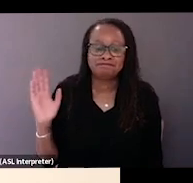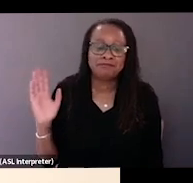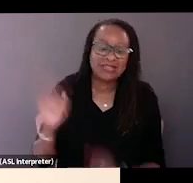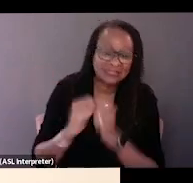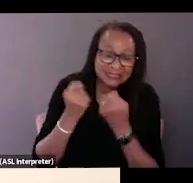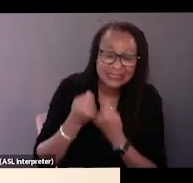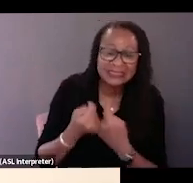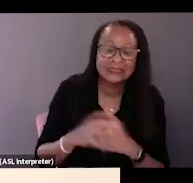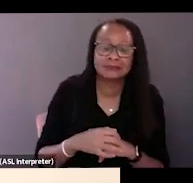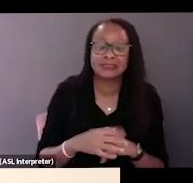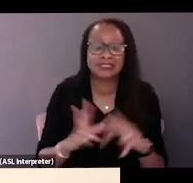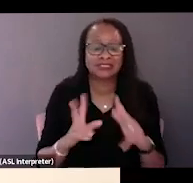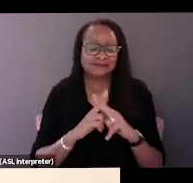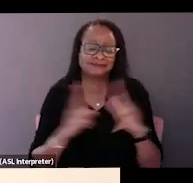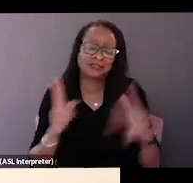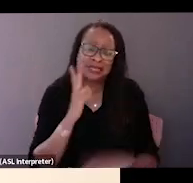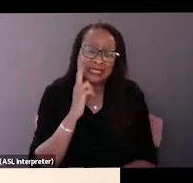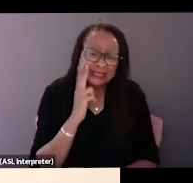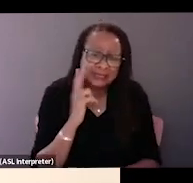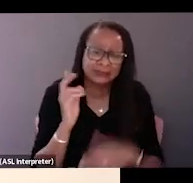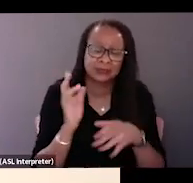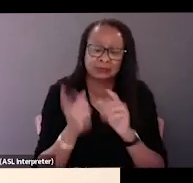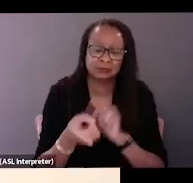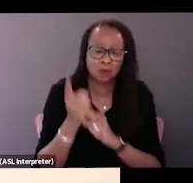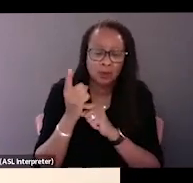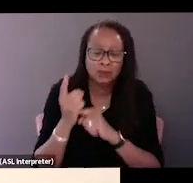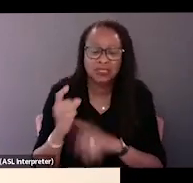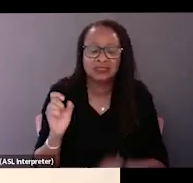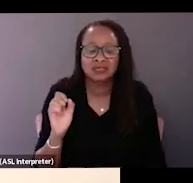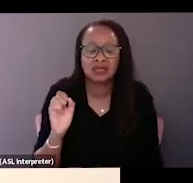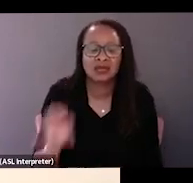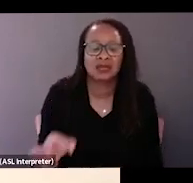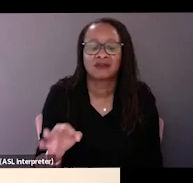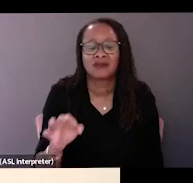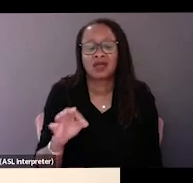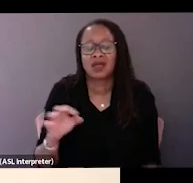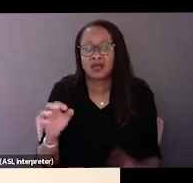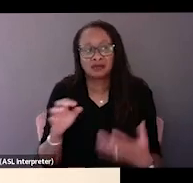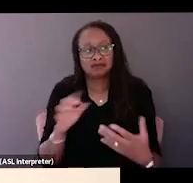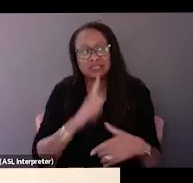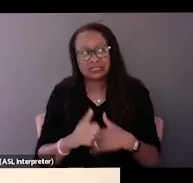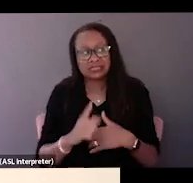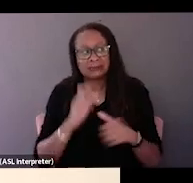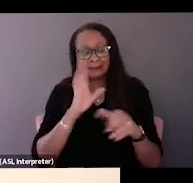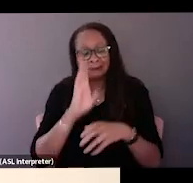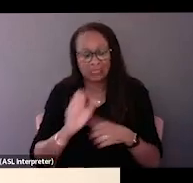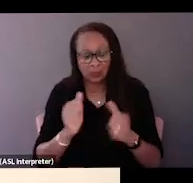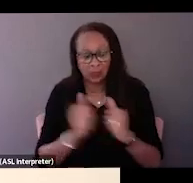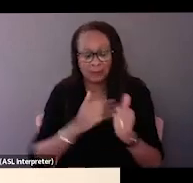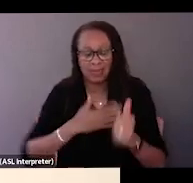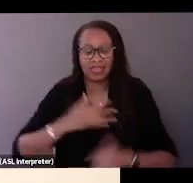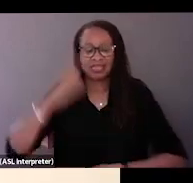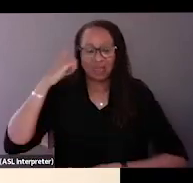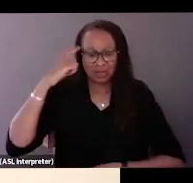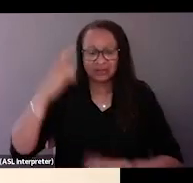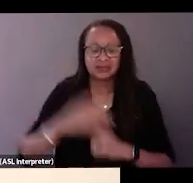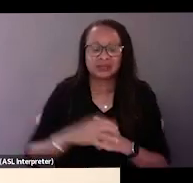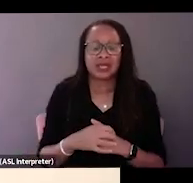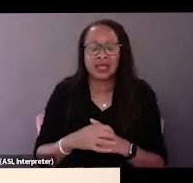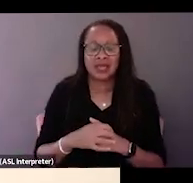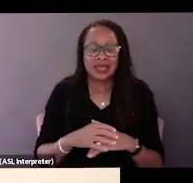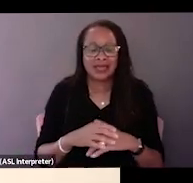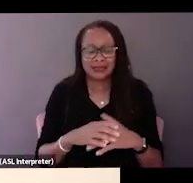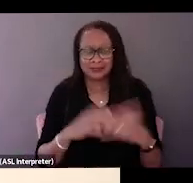de luchar o debatir con nuestros pensamientos y sobre todo de enfrentar nuestros